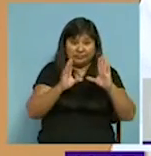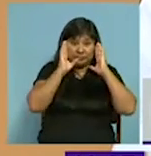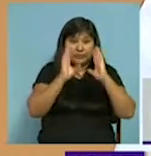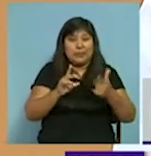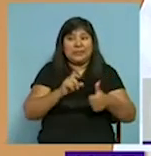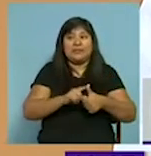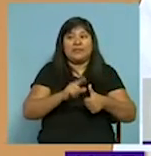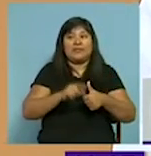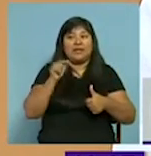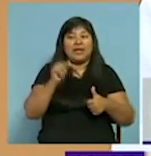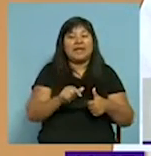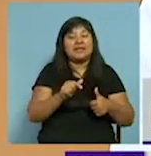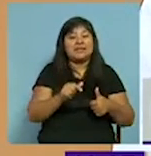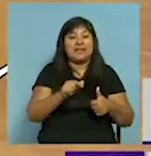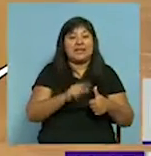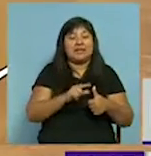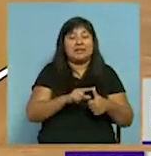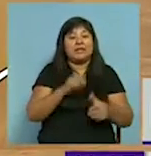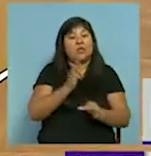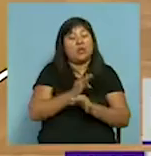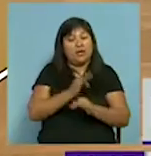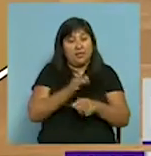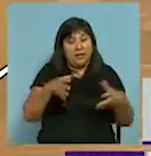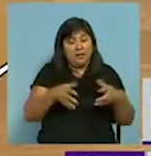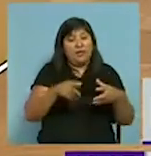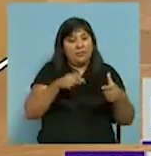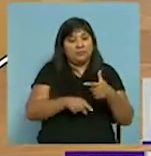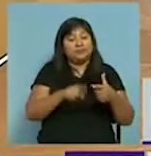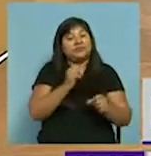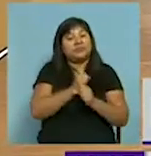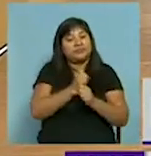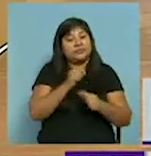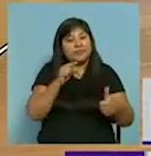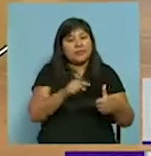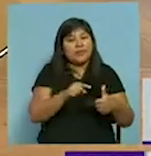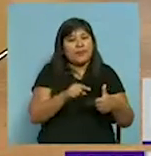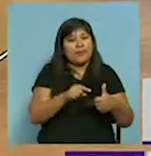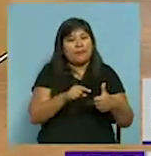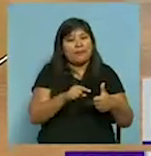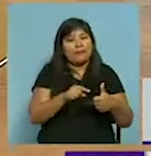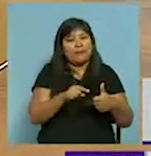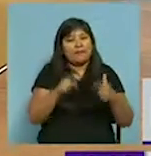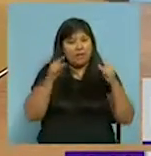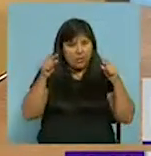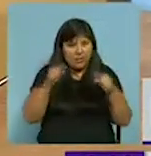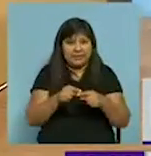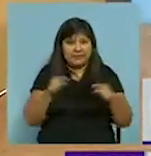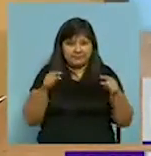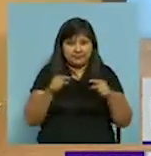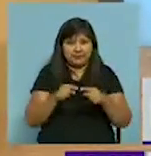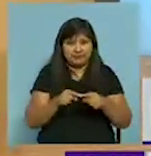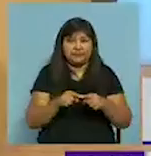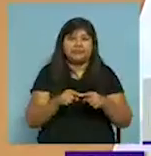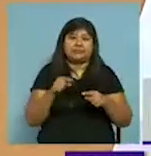medio laboral el plan a en la escuela el fútbol y todos los objetivos que uno traza siempre es en virtud